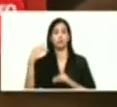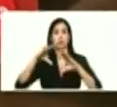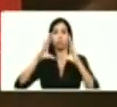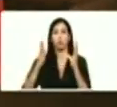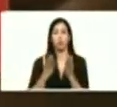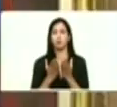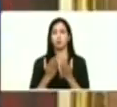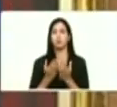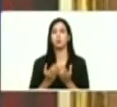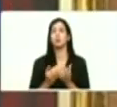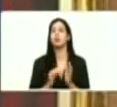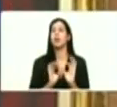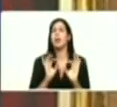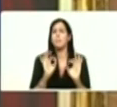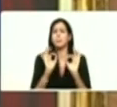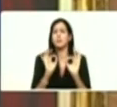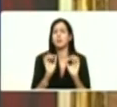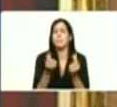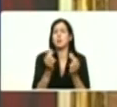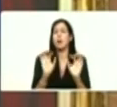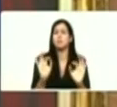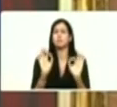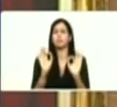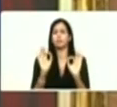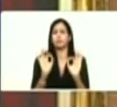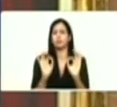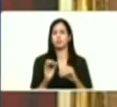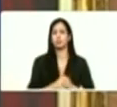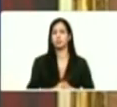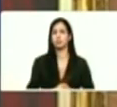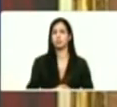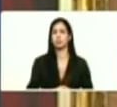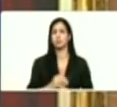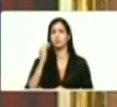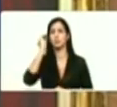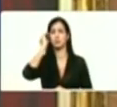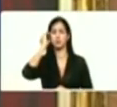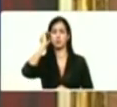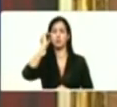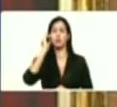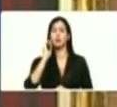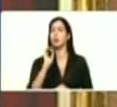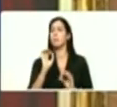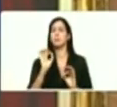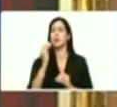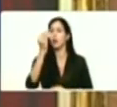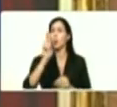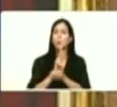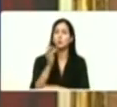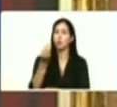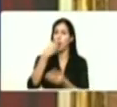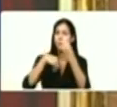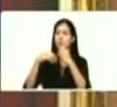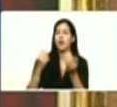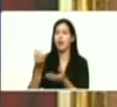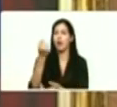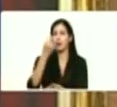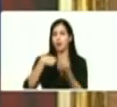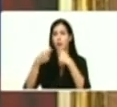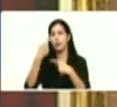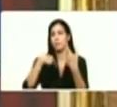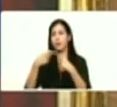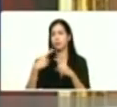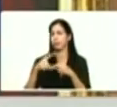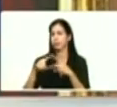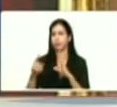subsidio directo para su vida para su alimentación para su salud subsidio directo